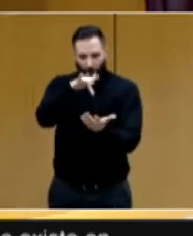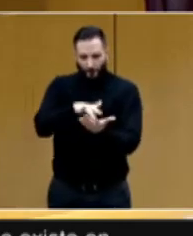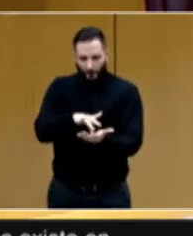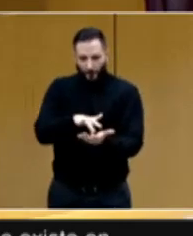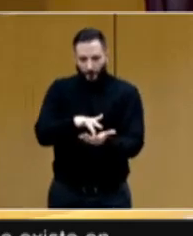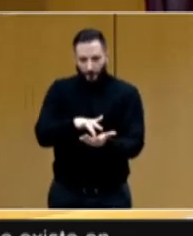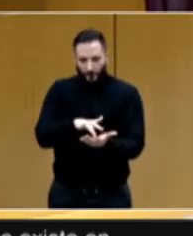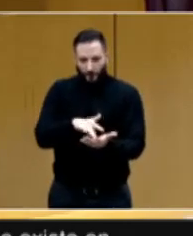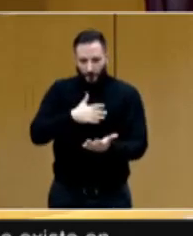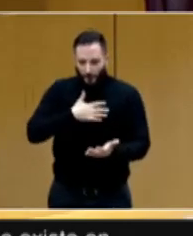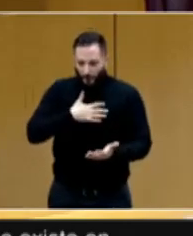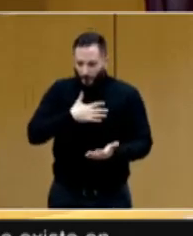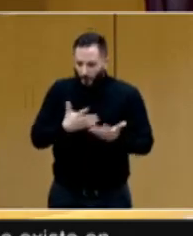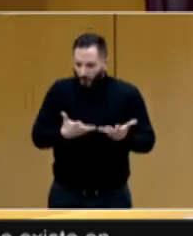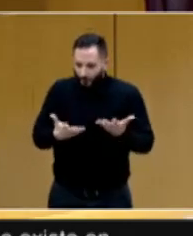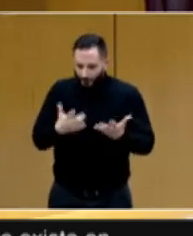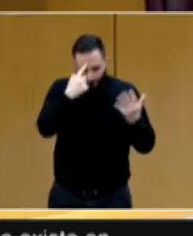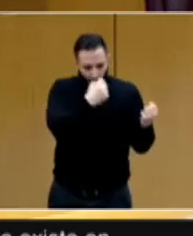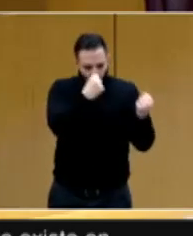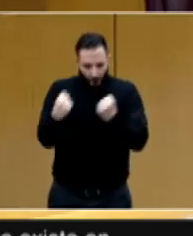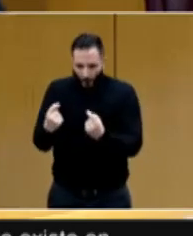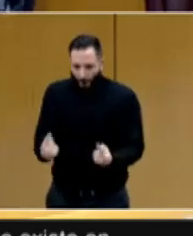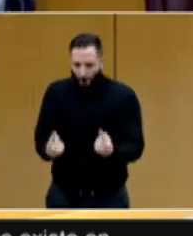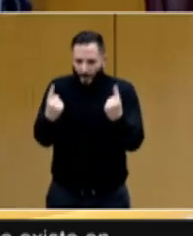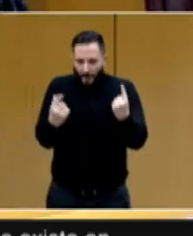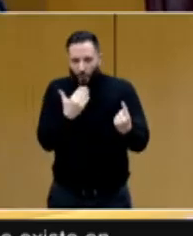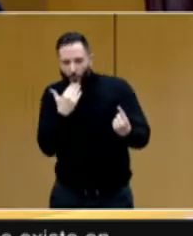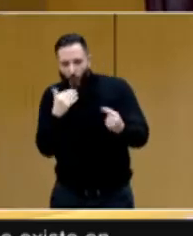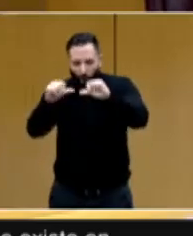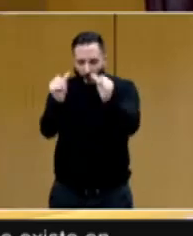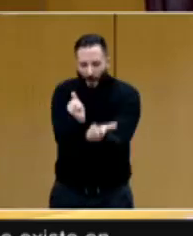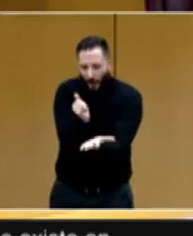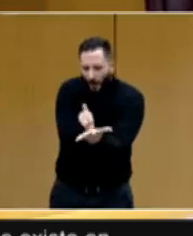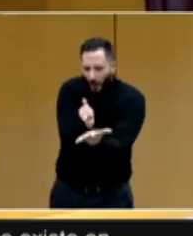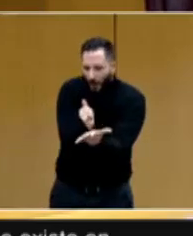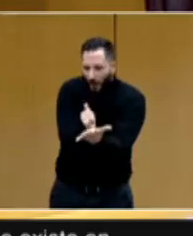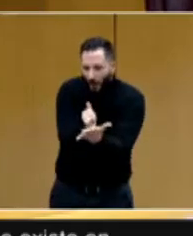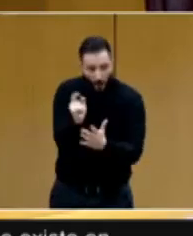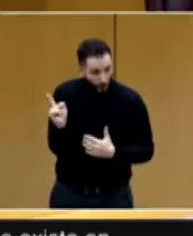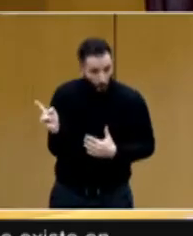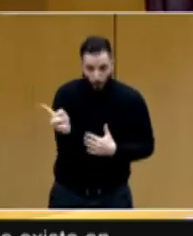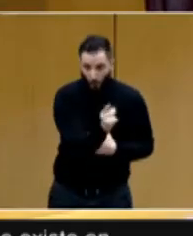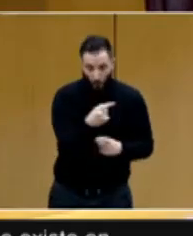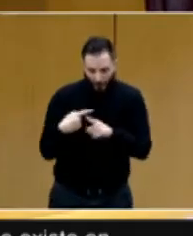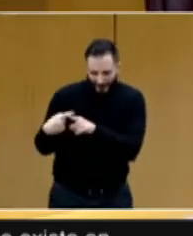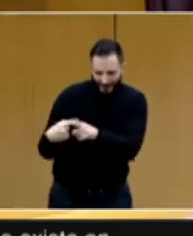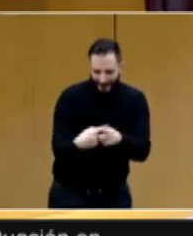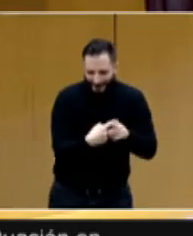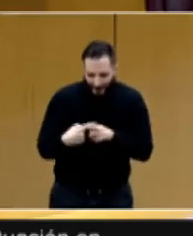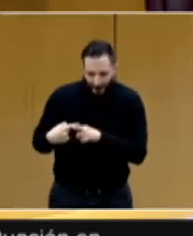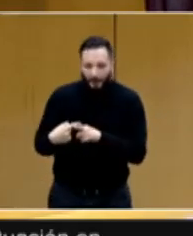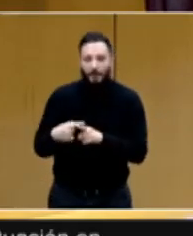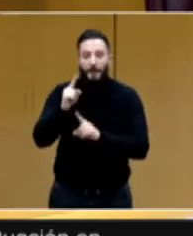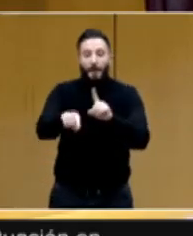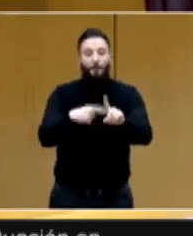unas primeras instituciones que a modo de experimento entre todos compartíamos más unas de